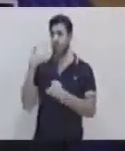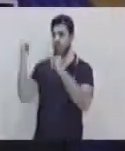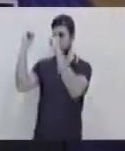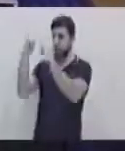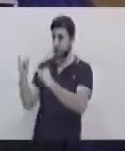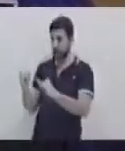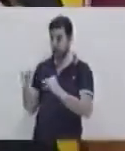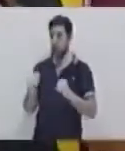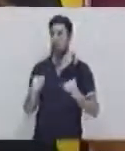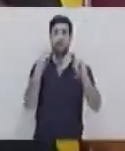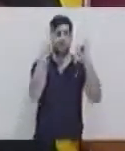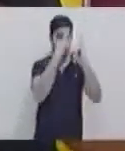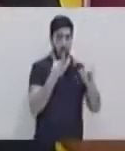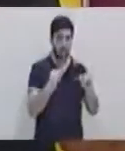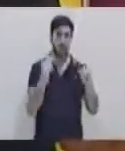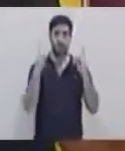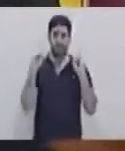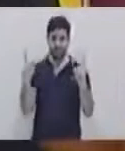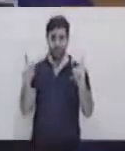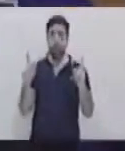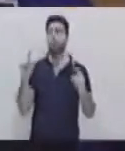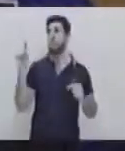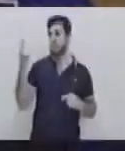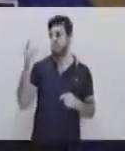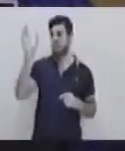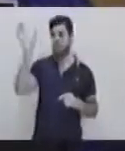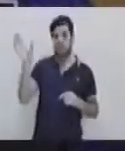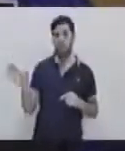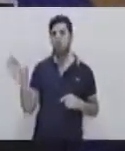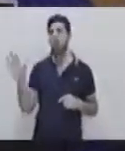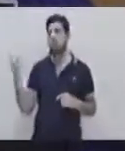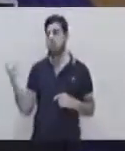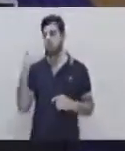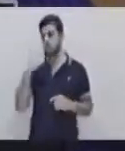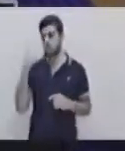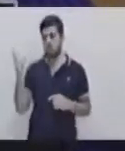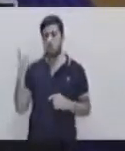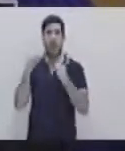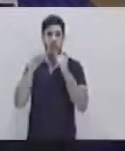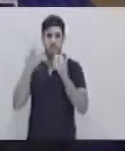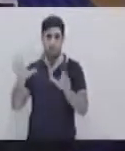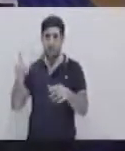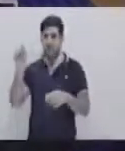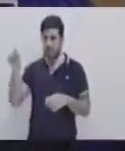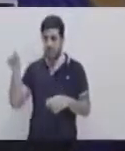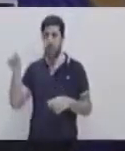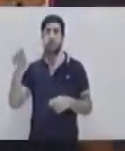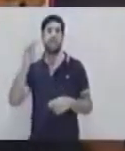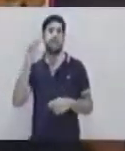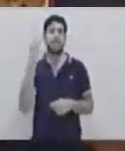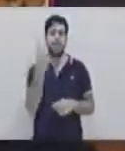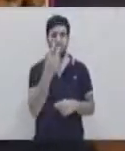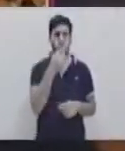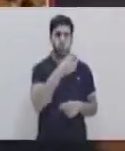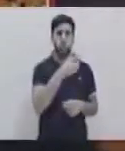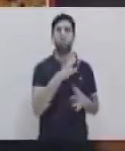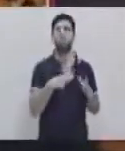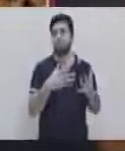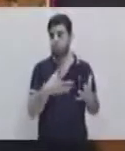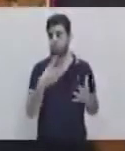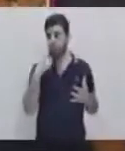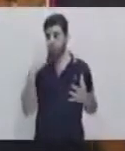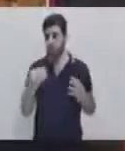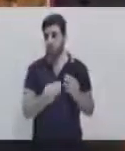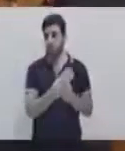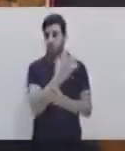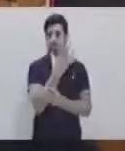la primera imagen y una segunda imagen. En la primera vemos que es un animal. En la segunda